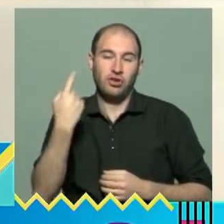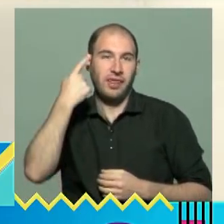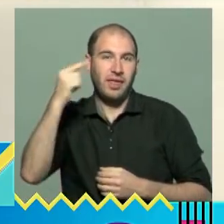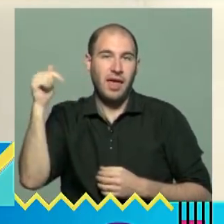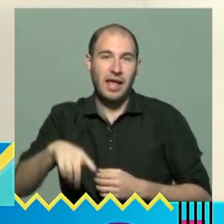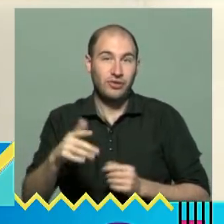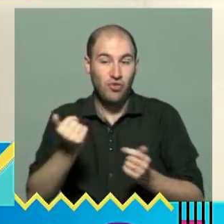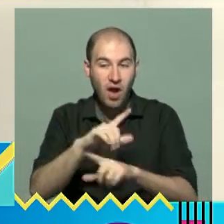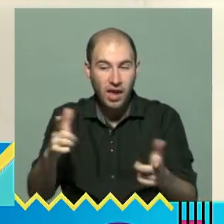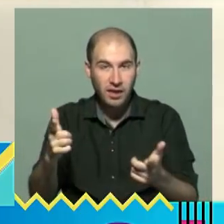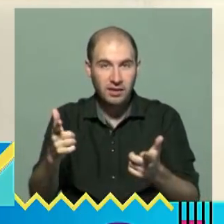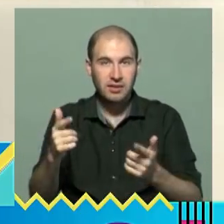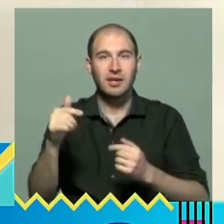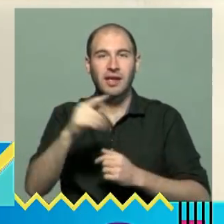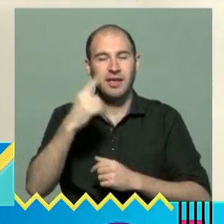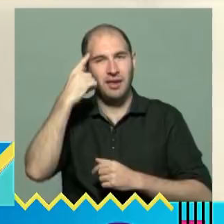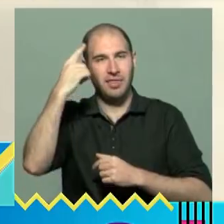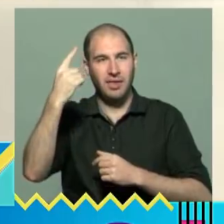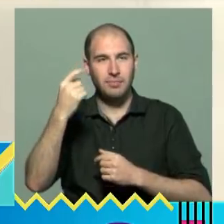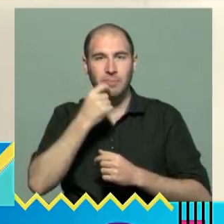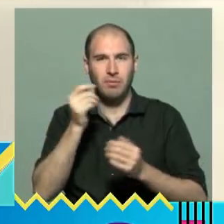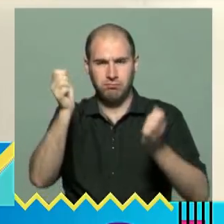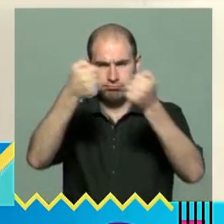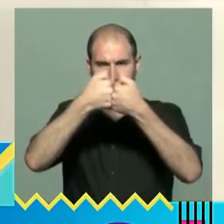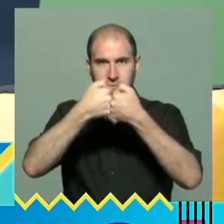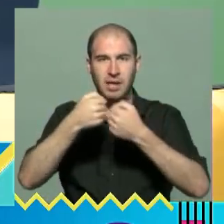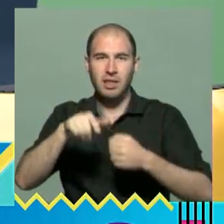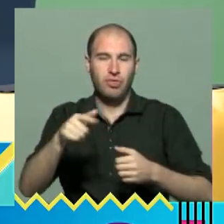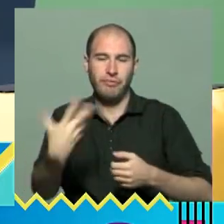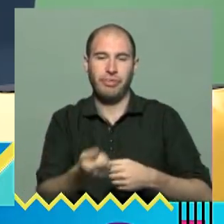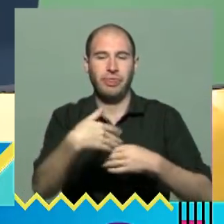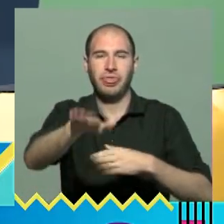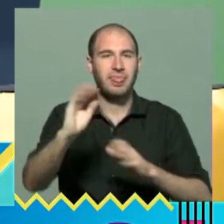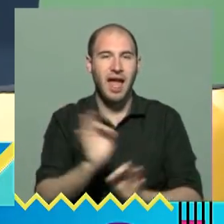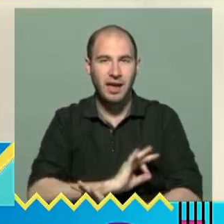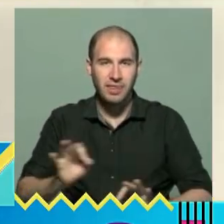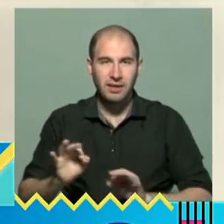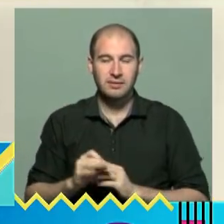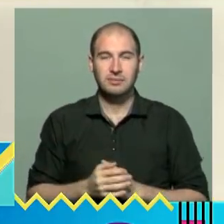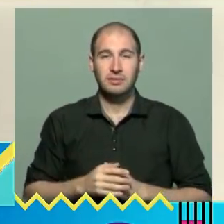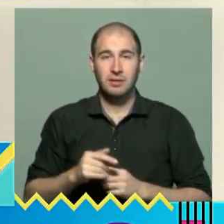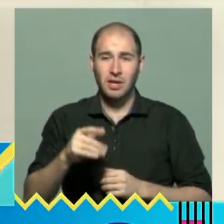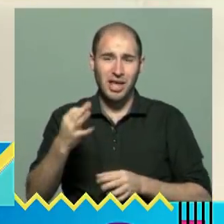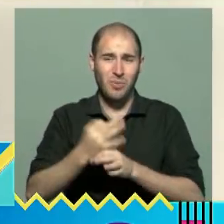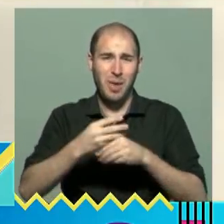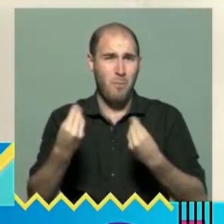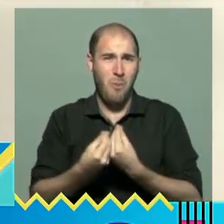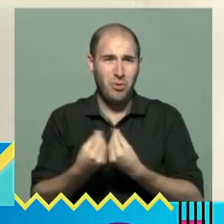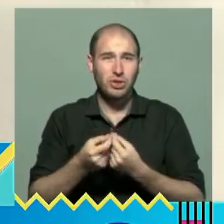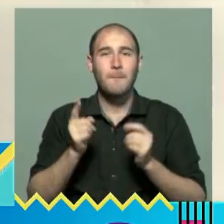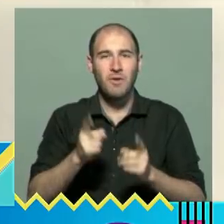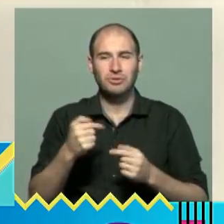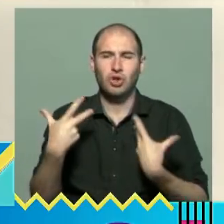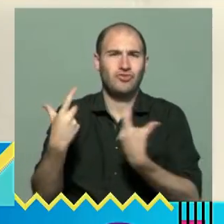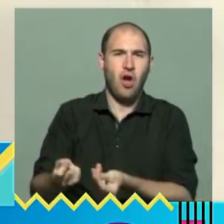ellos no lo son, digamos, desde una concepción, bueno, cerrada y que no van a llegar a ningún lado, y que pasa en muchísimos colegios, que hay docentes que